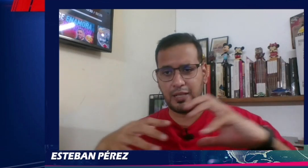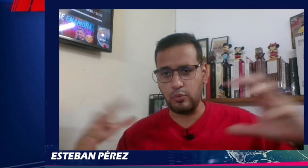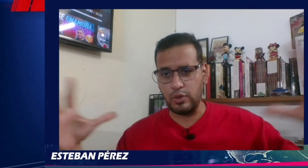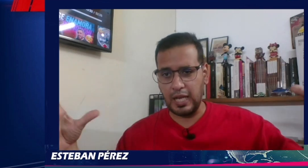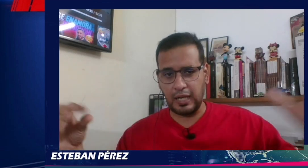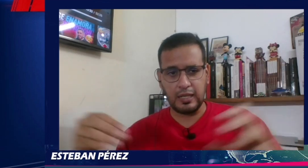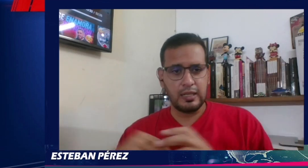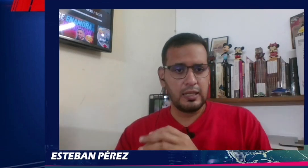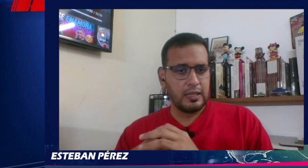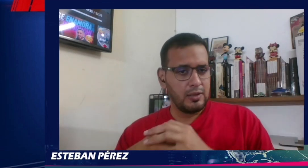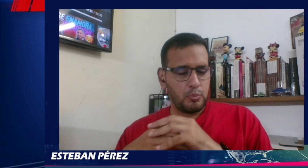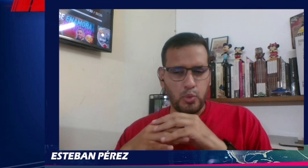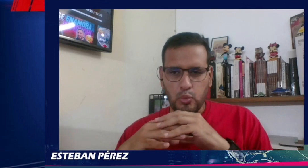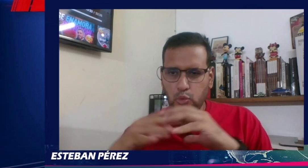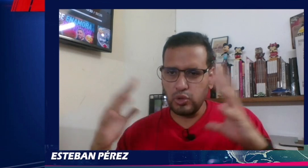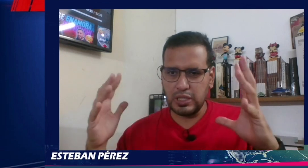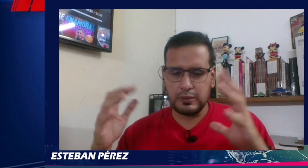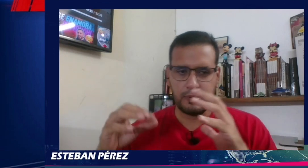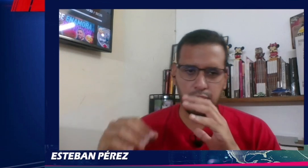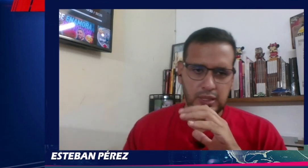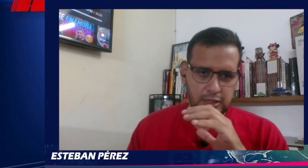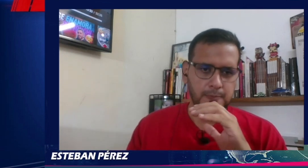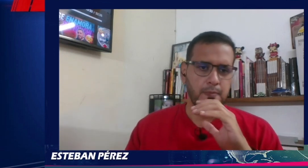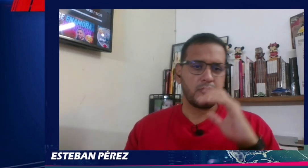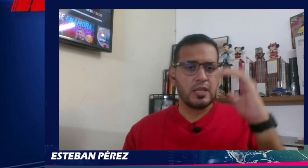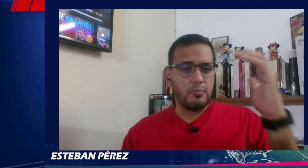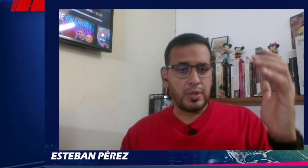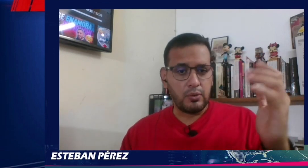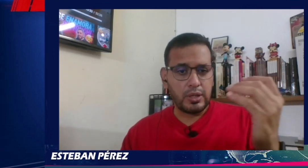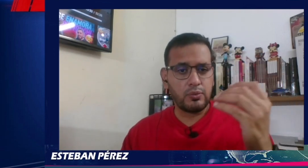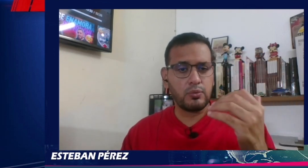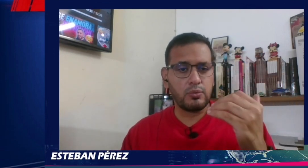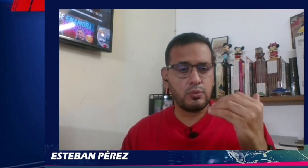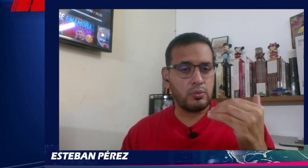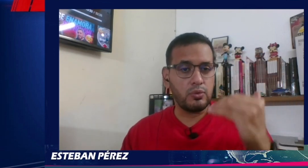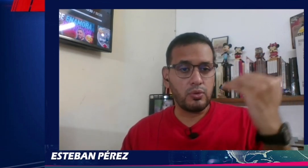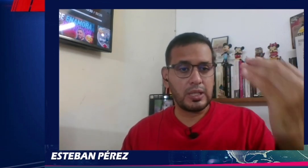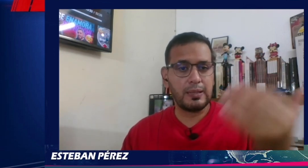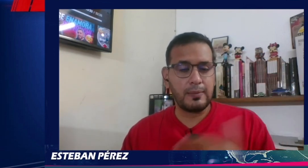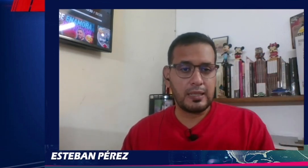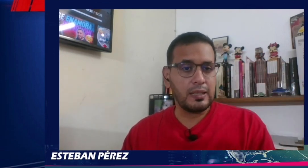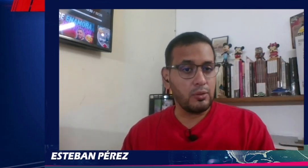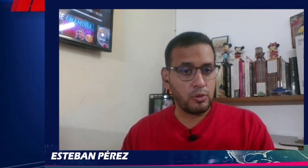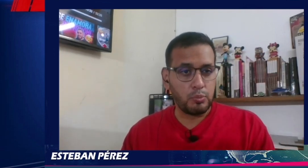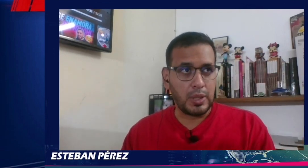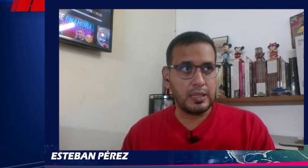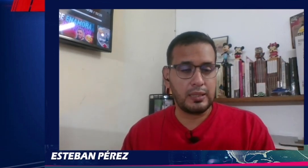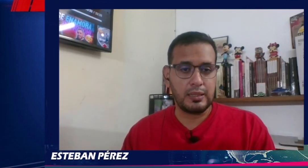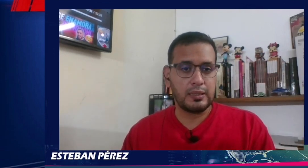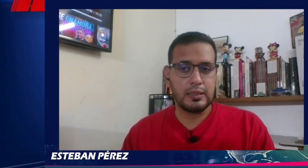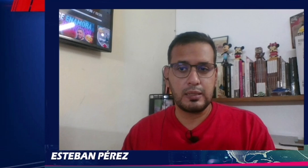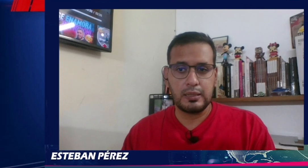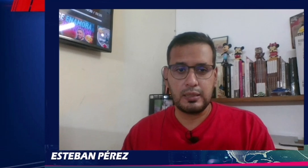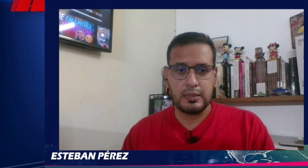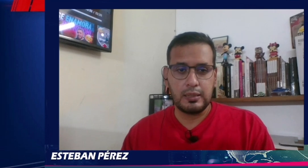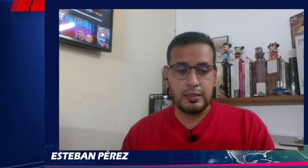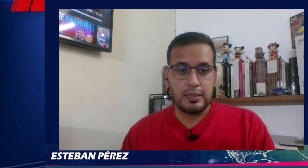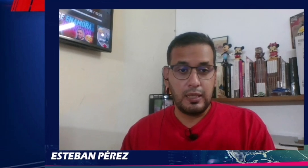la fila es muy larga, por muchas situaciones, sí. Pero eso no se ve en otros